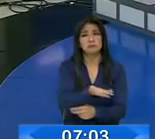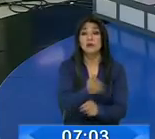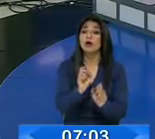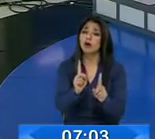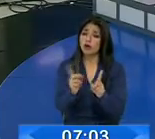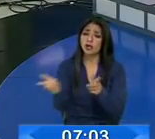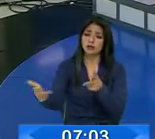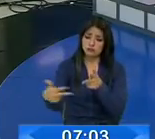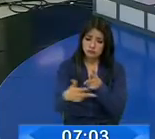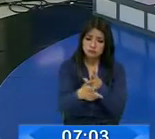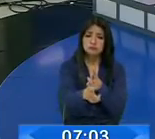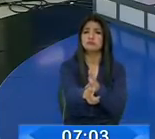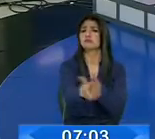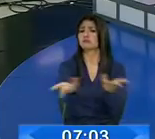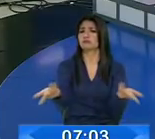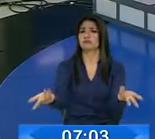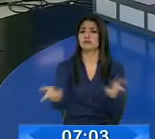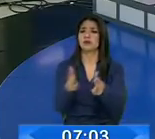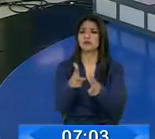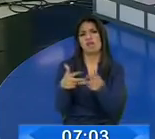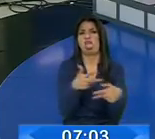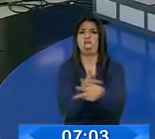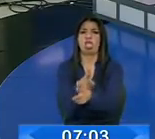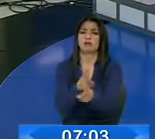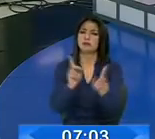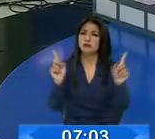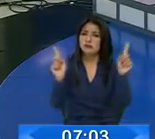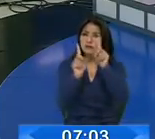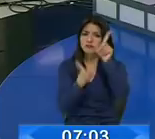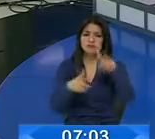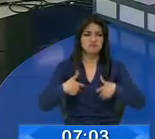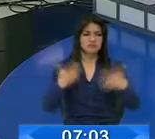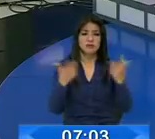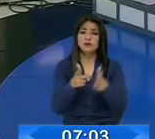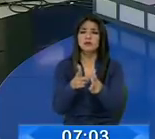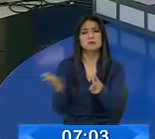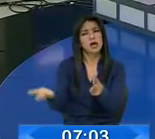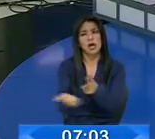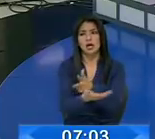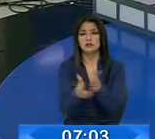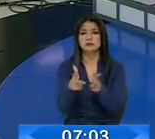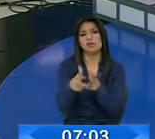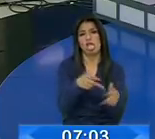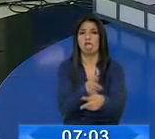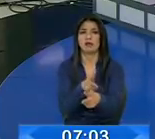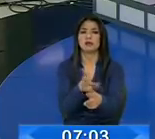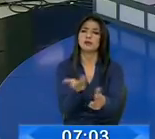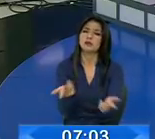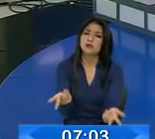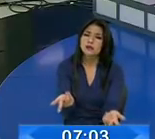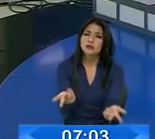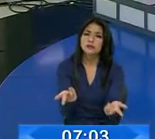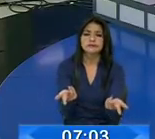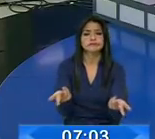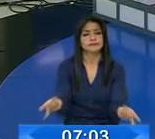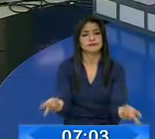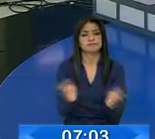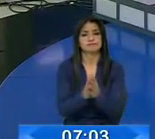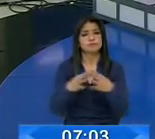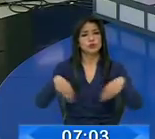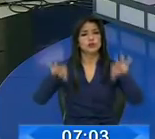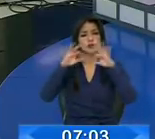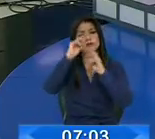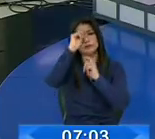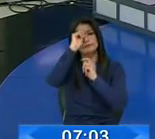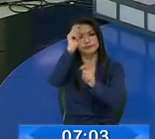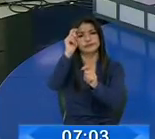dele paso. No han visto cómo son. Sí. A papá me va a ganar, a papá, no, y no le da paso. No, terrible. O le tire